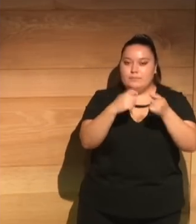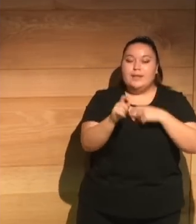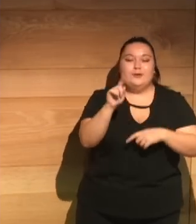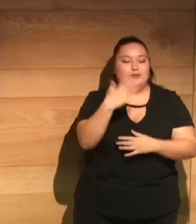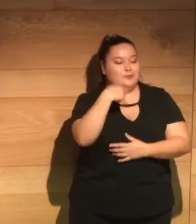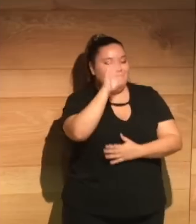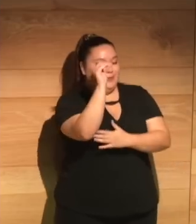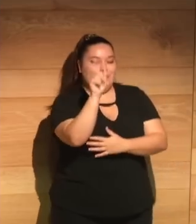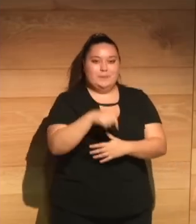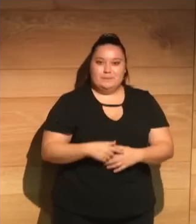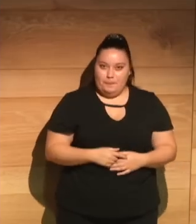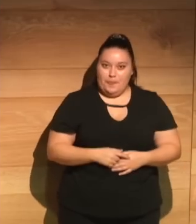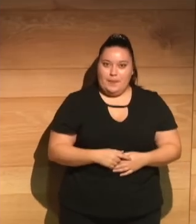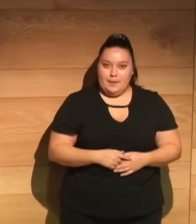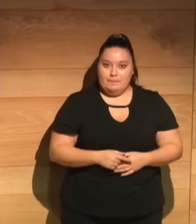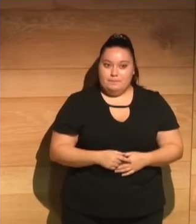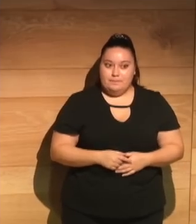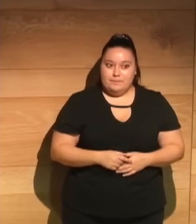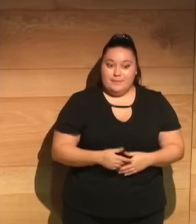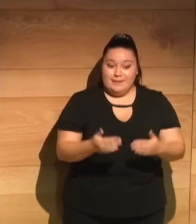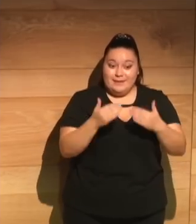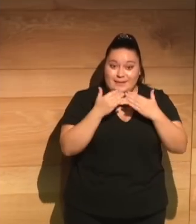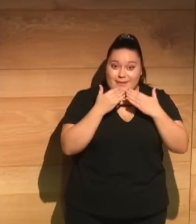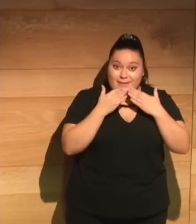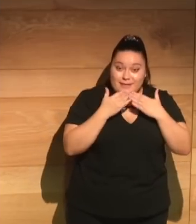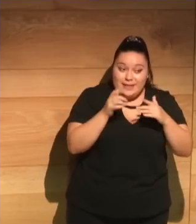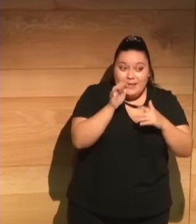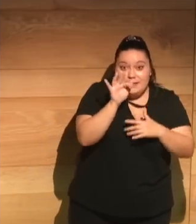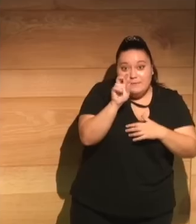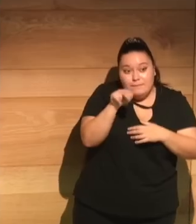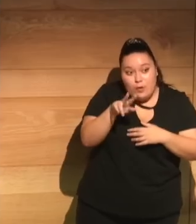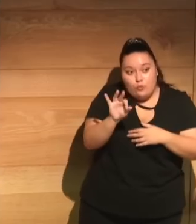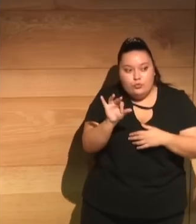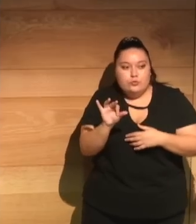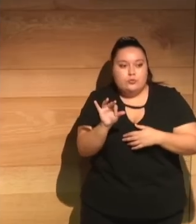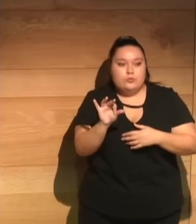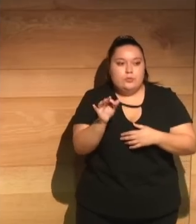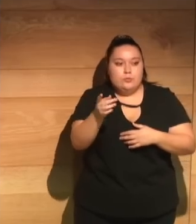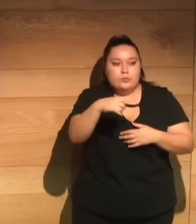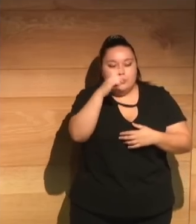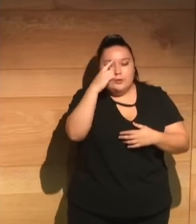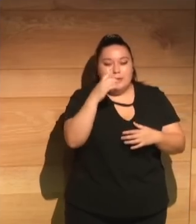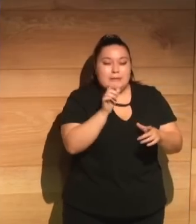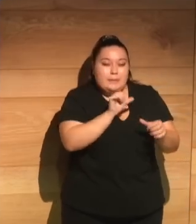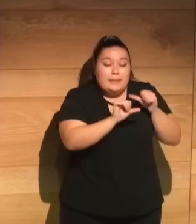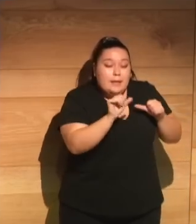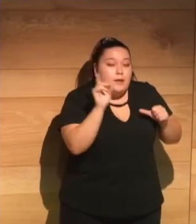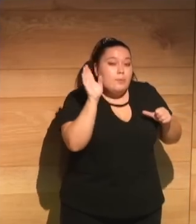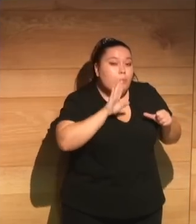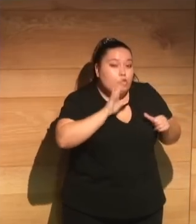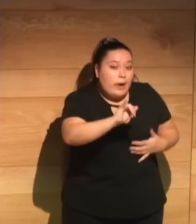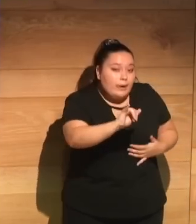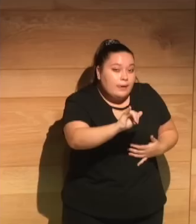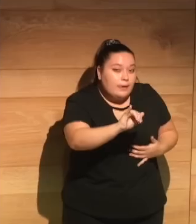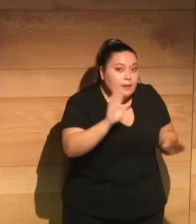a los que también saludamos. Ya, a raíz de los faunos que estáis diciendo, ¿sabréis si ya habría porno en ese momento? Hombre, seguro. Claro.